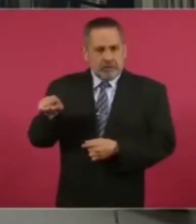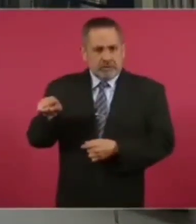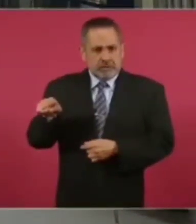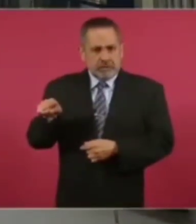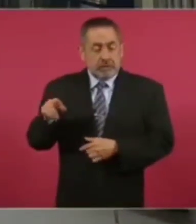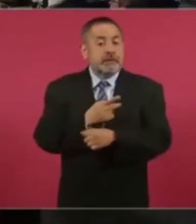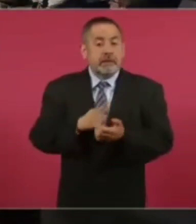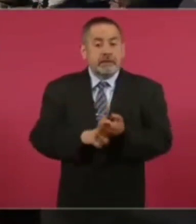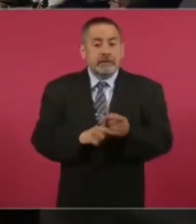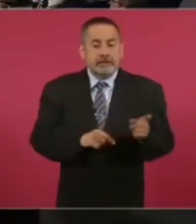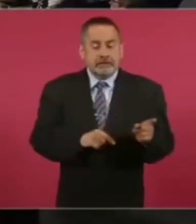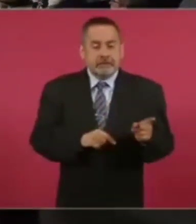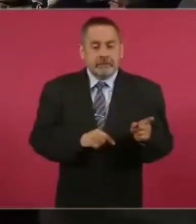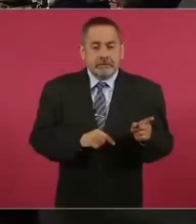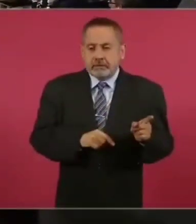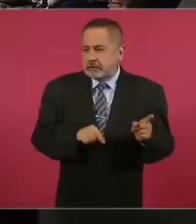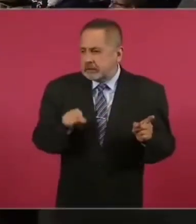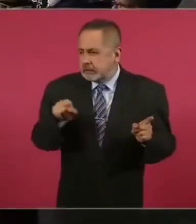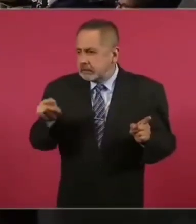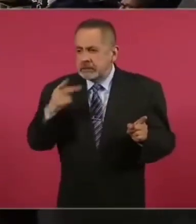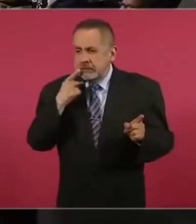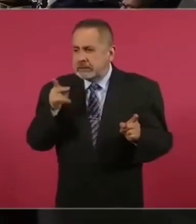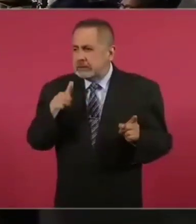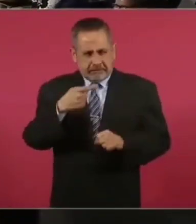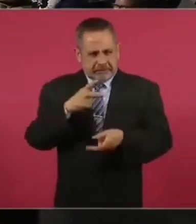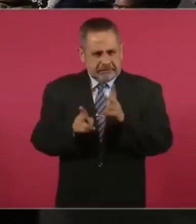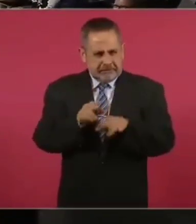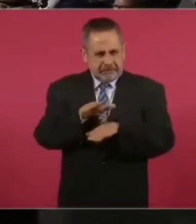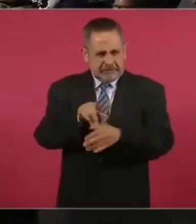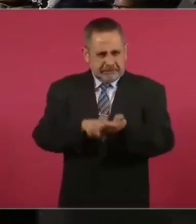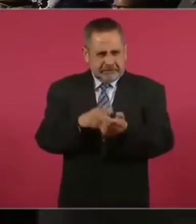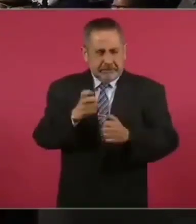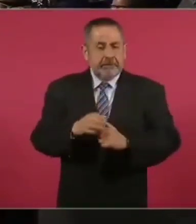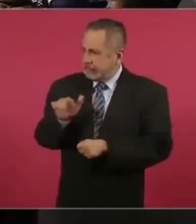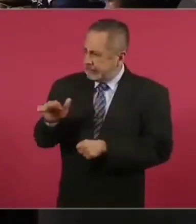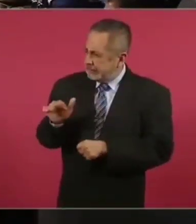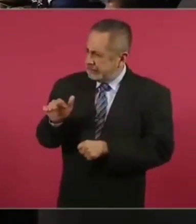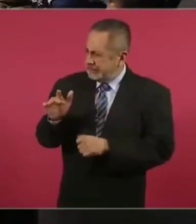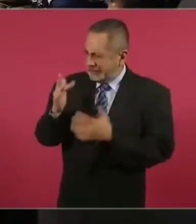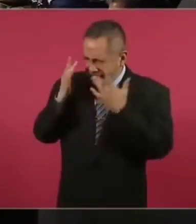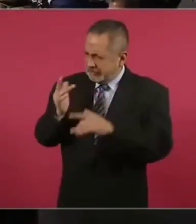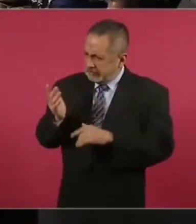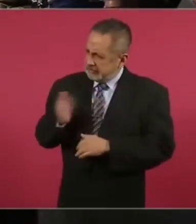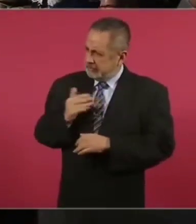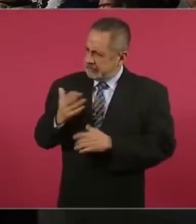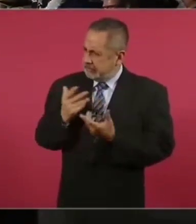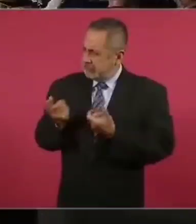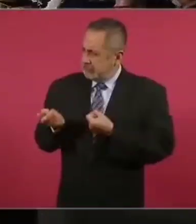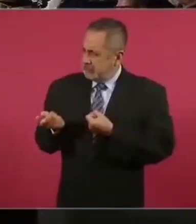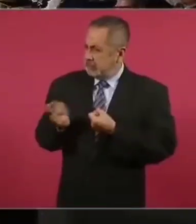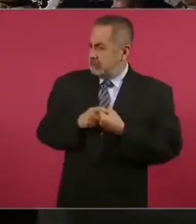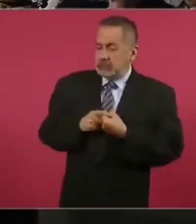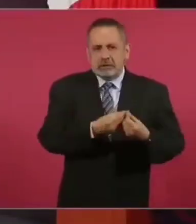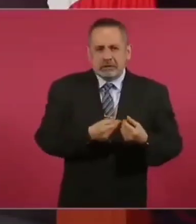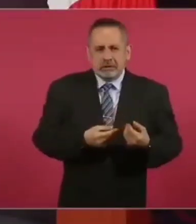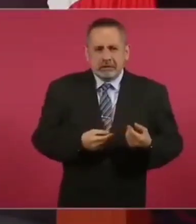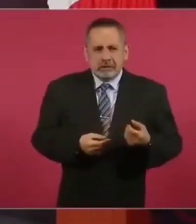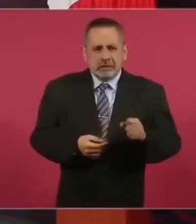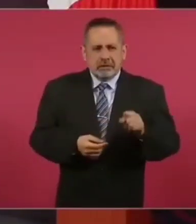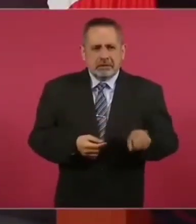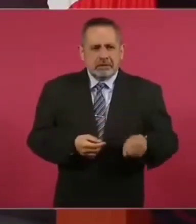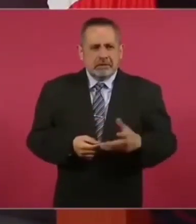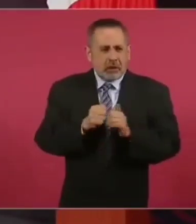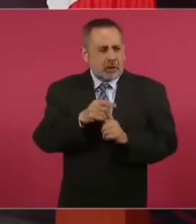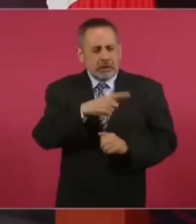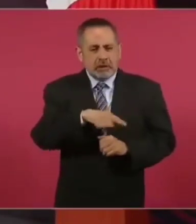los buscan a los políticos, hablábamos de eso, ¿no? Y terminan como gestores,